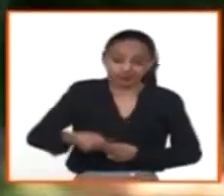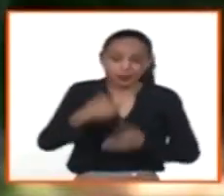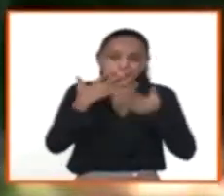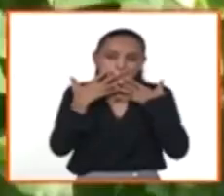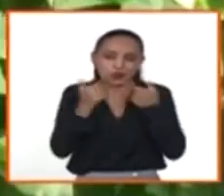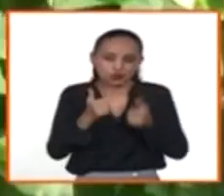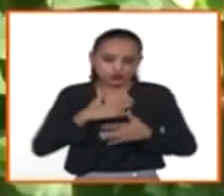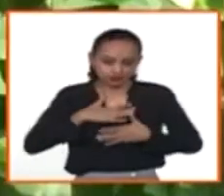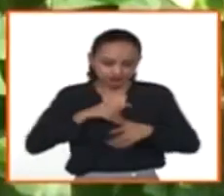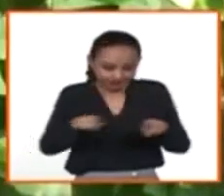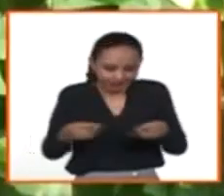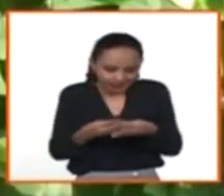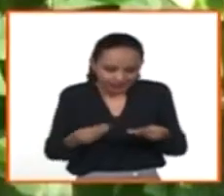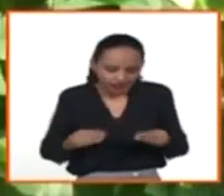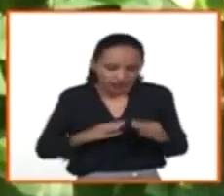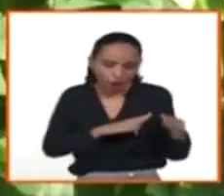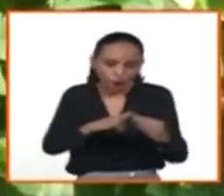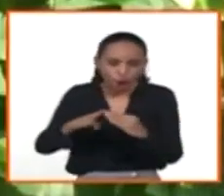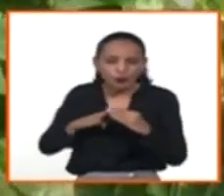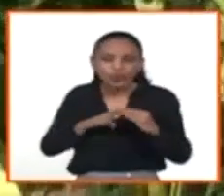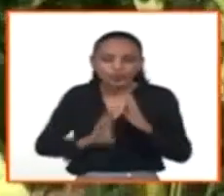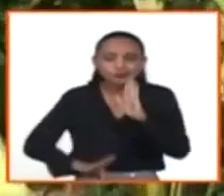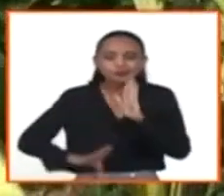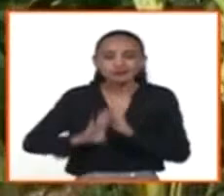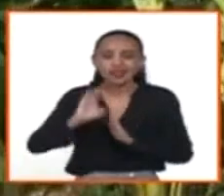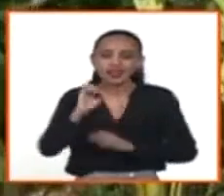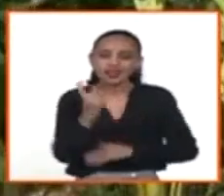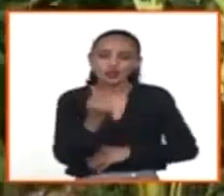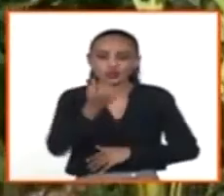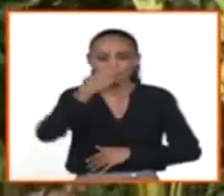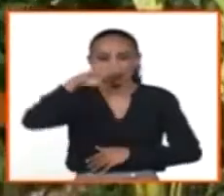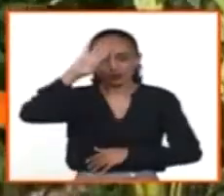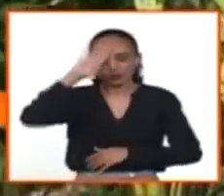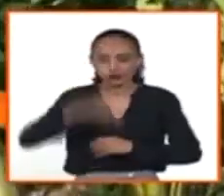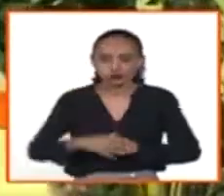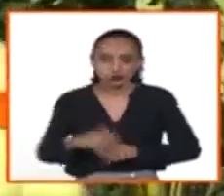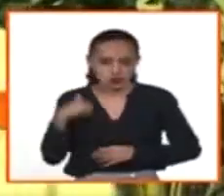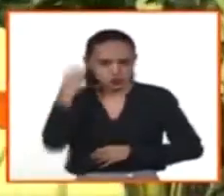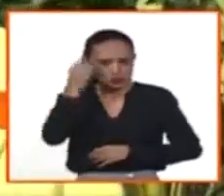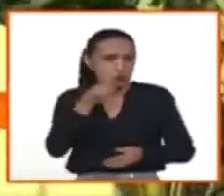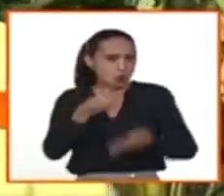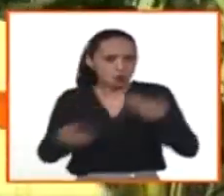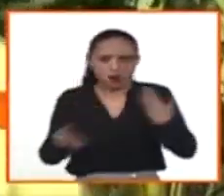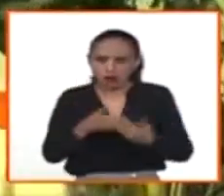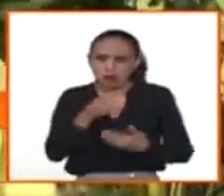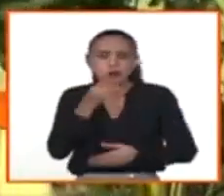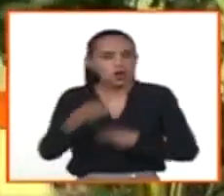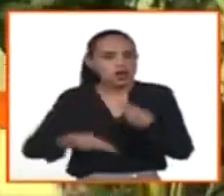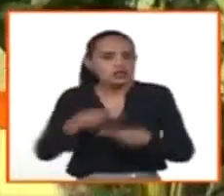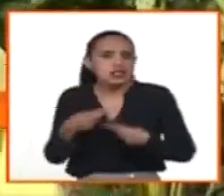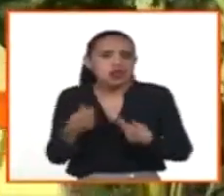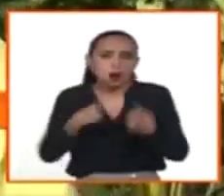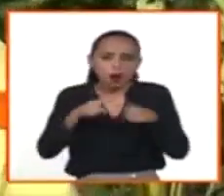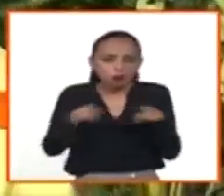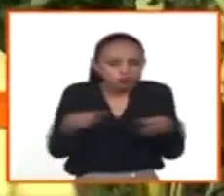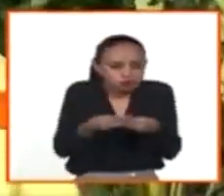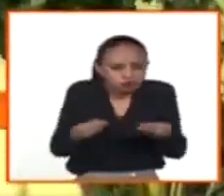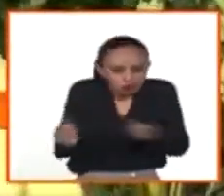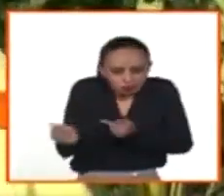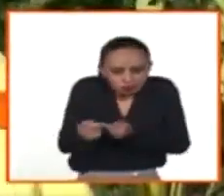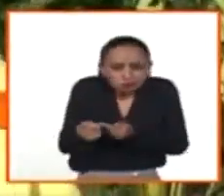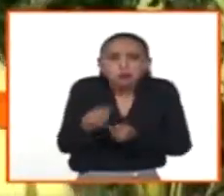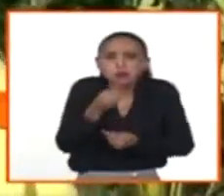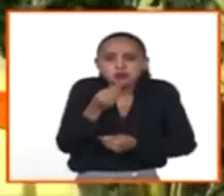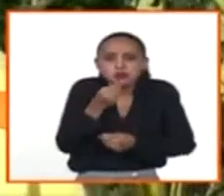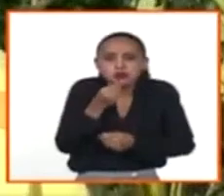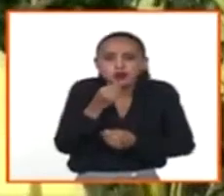pedacito en la comunidad con la economía del país. Cualquiera puede hacerlo, en un pedazo de terreno que tenga, en una azotea, lo que tiene que...